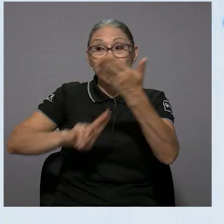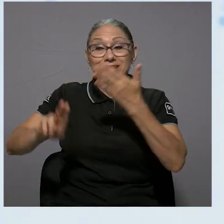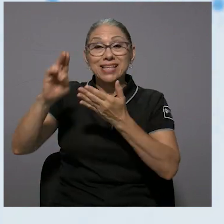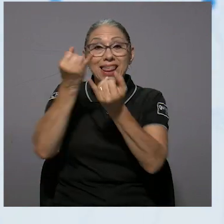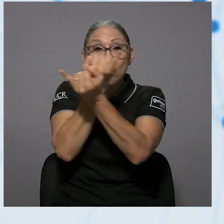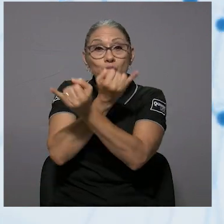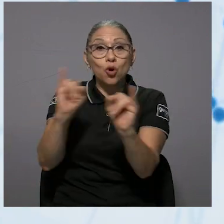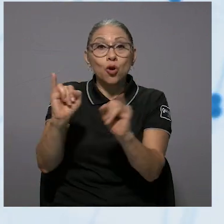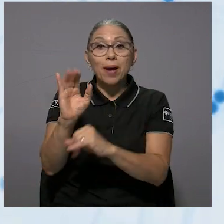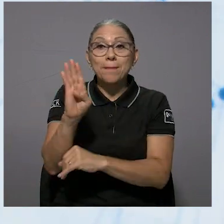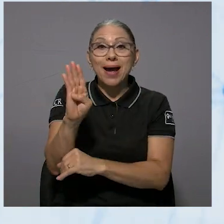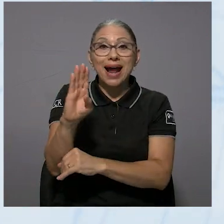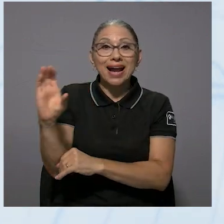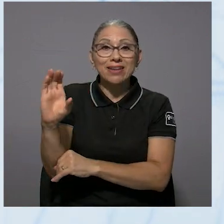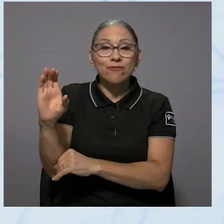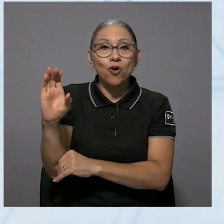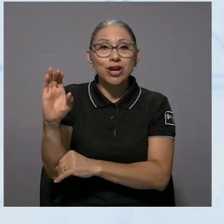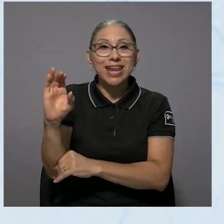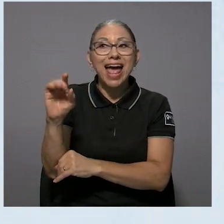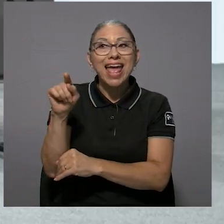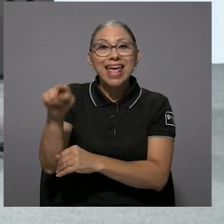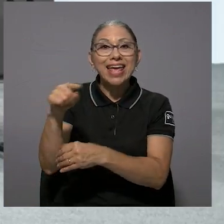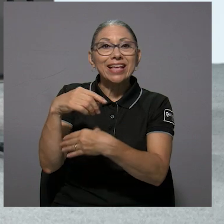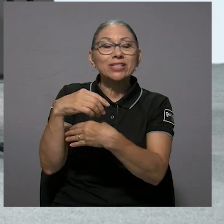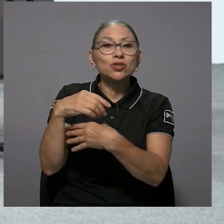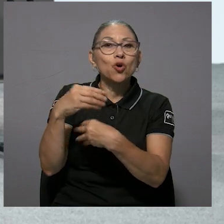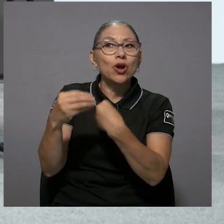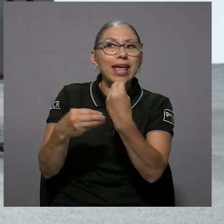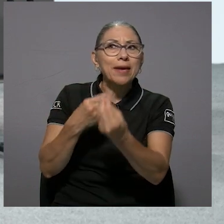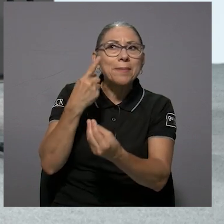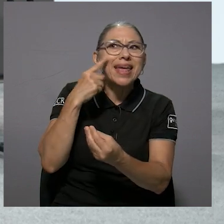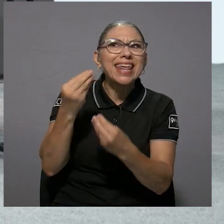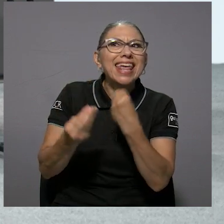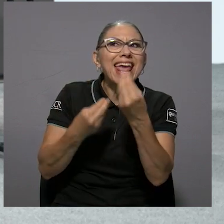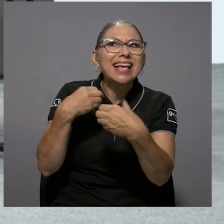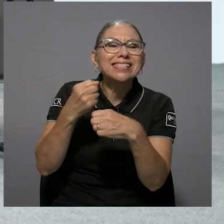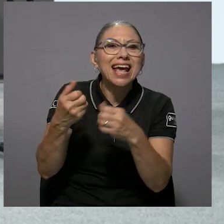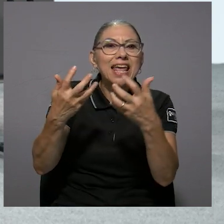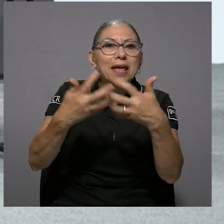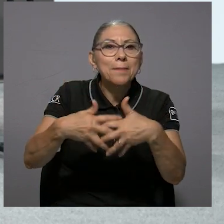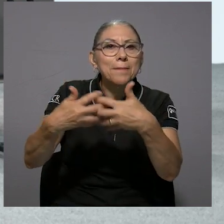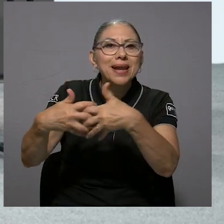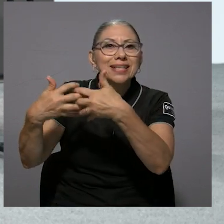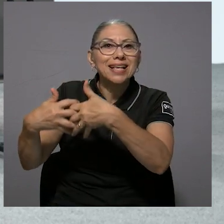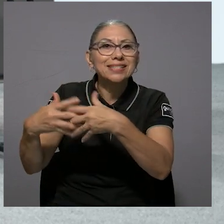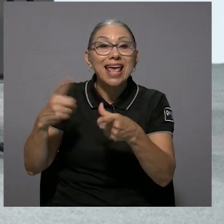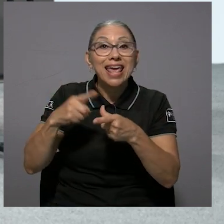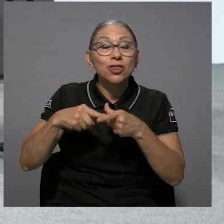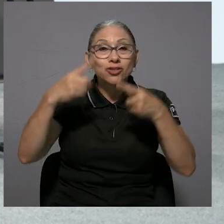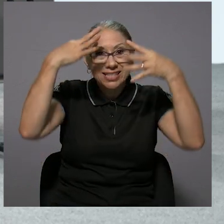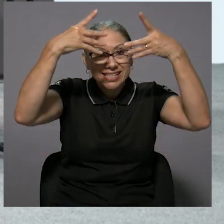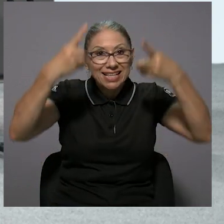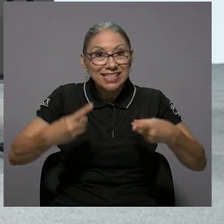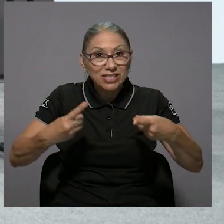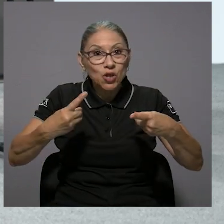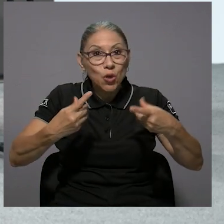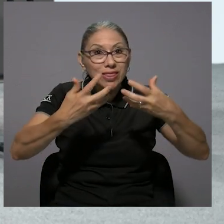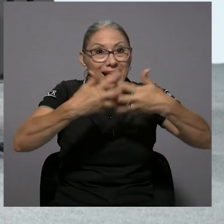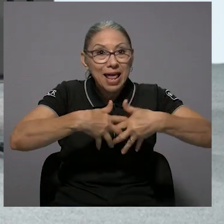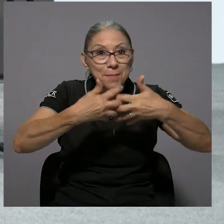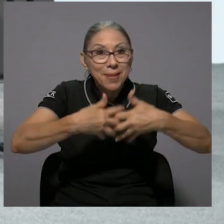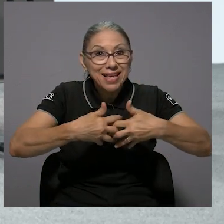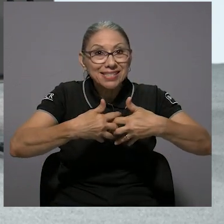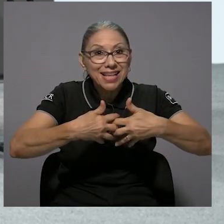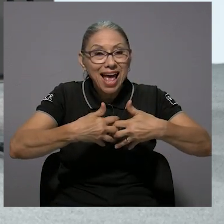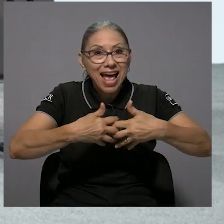Baja California, en empresas. Entonces, la decisión dentro de cada una de las empresas se basaba mucho en qué le